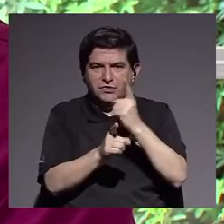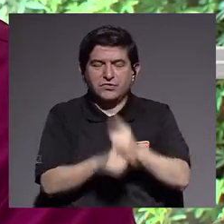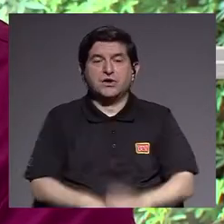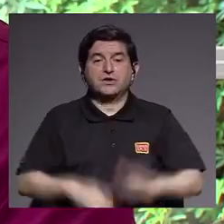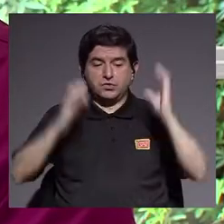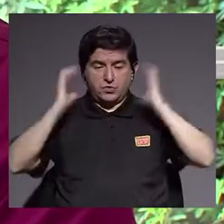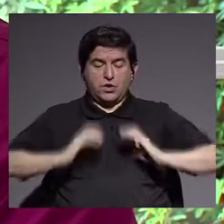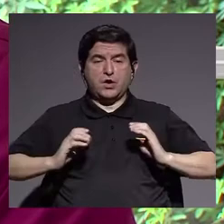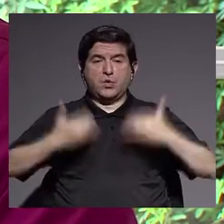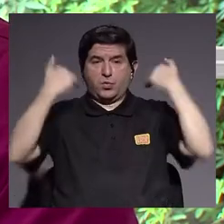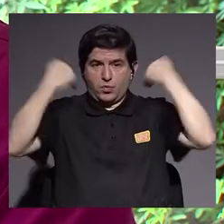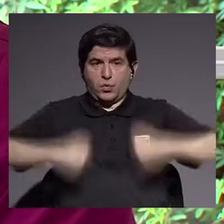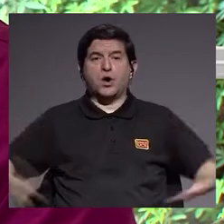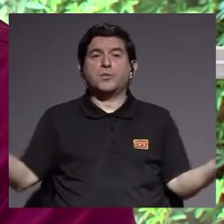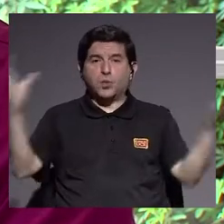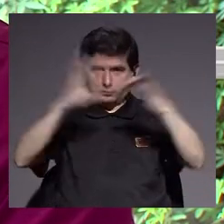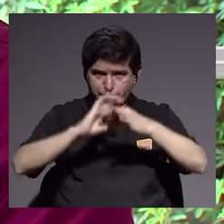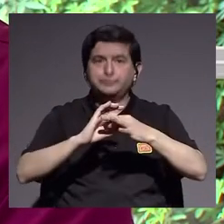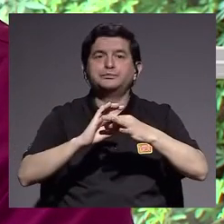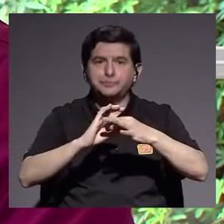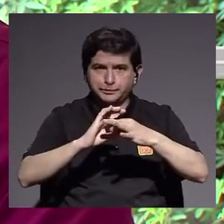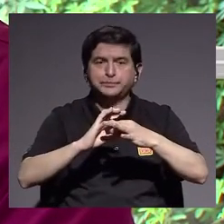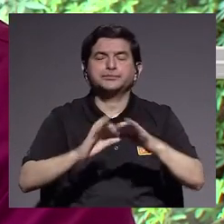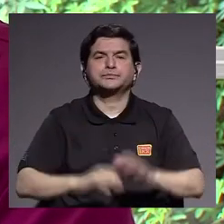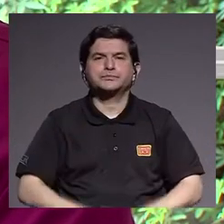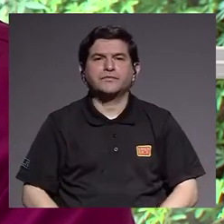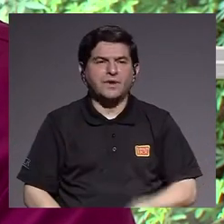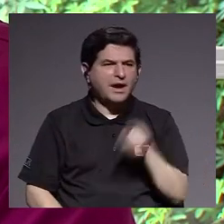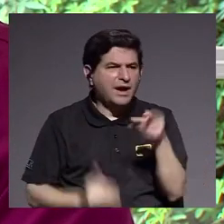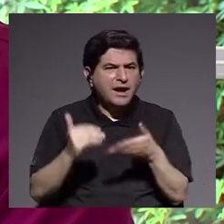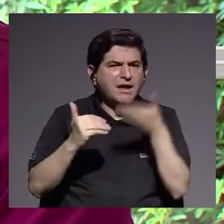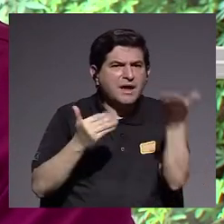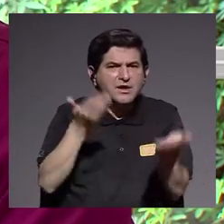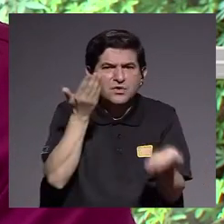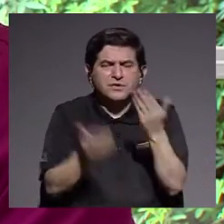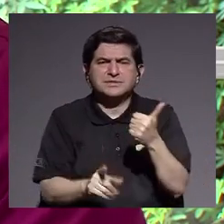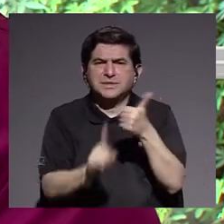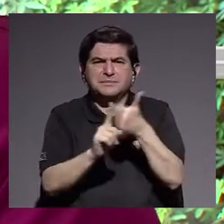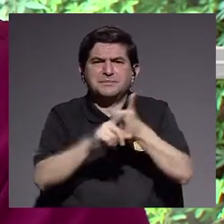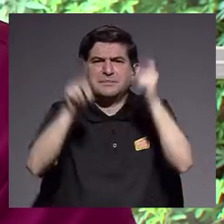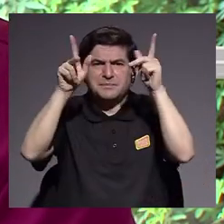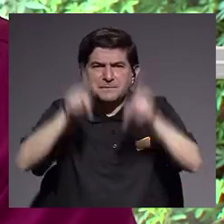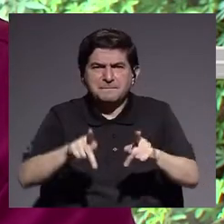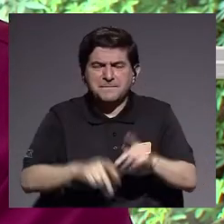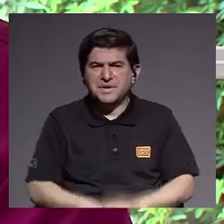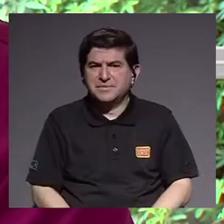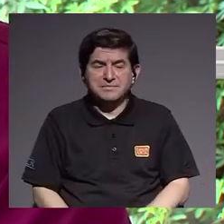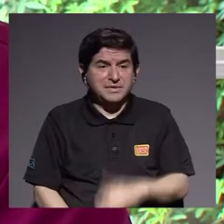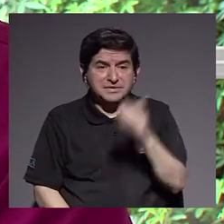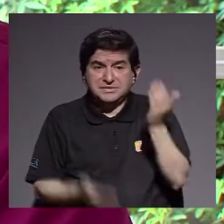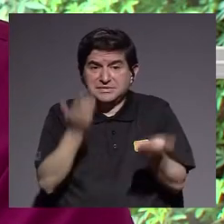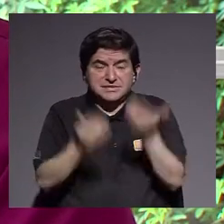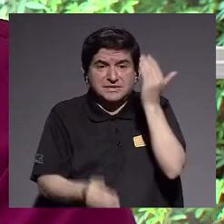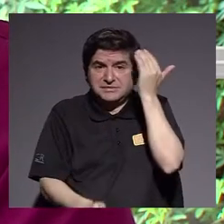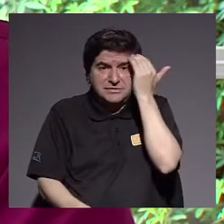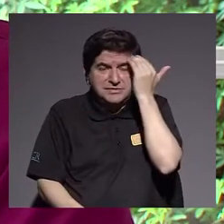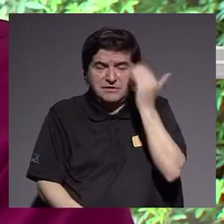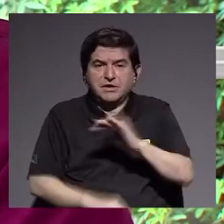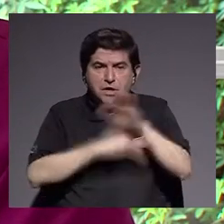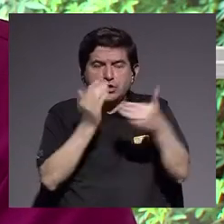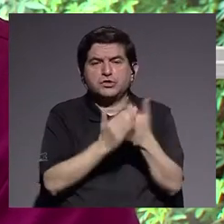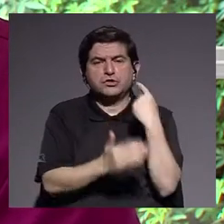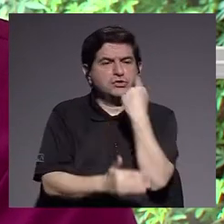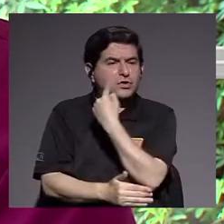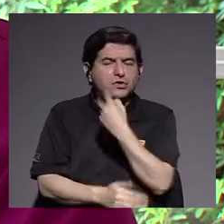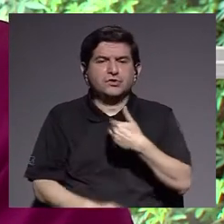si está completamente conectado digamos de hecho ahí hay cosas que digamos los mismos pacientes de las dos personas no saben todos